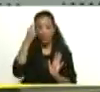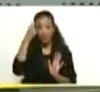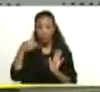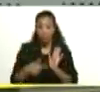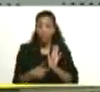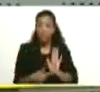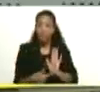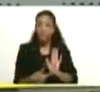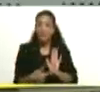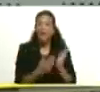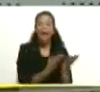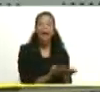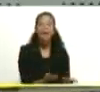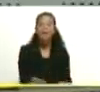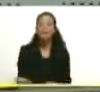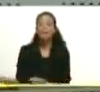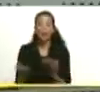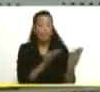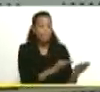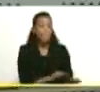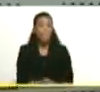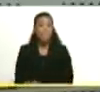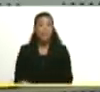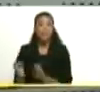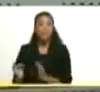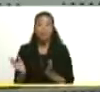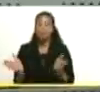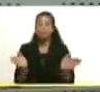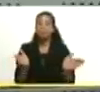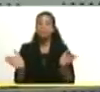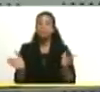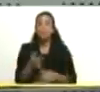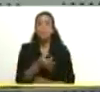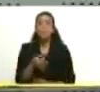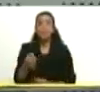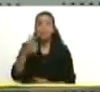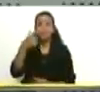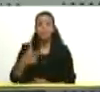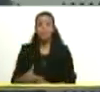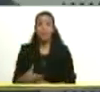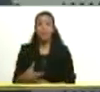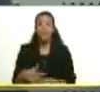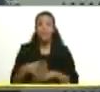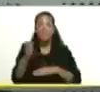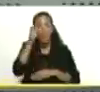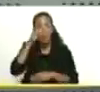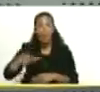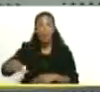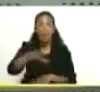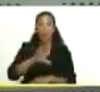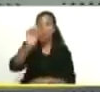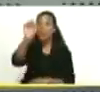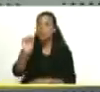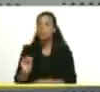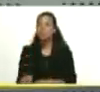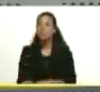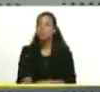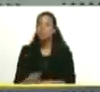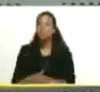es el anfitrión por excelencia de los pueblos del sur.